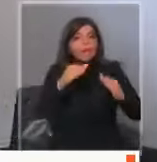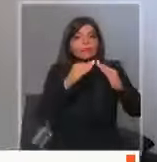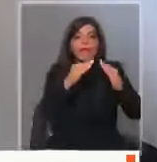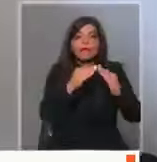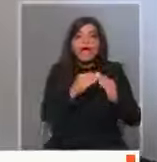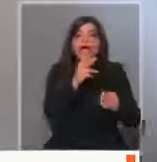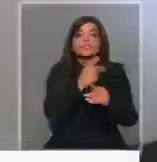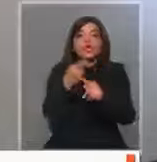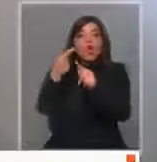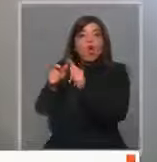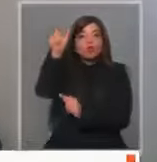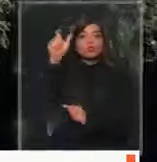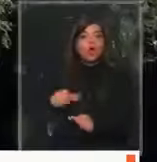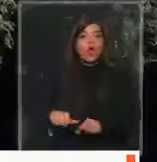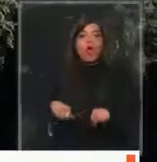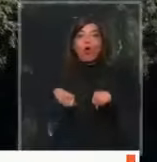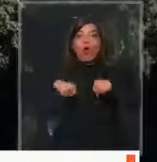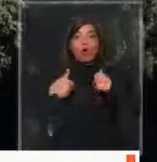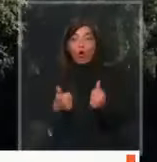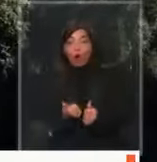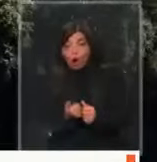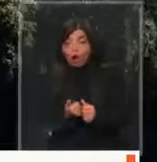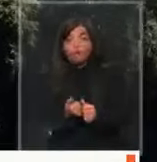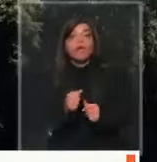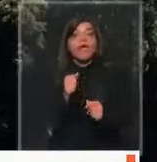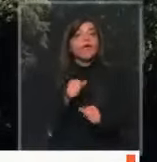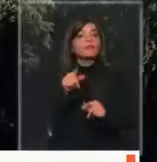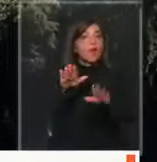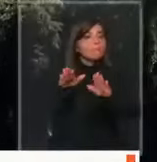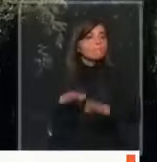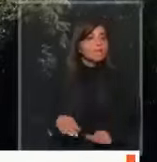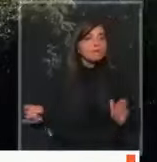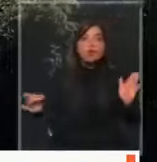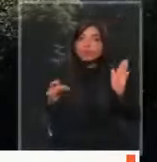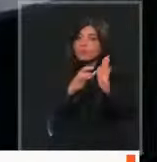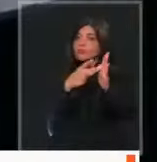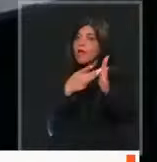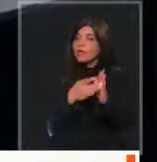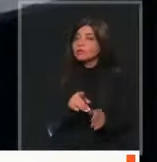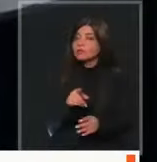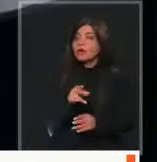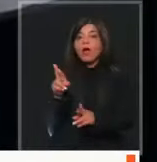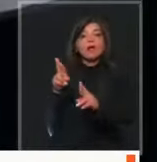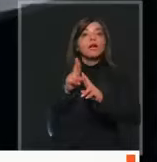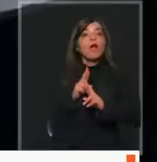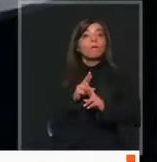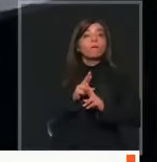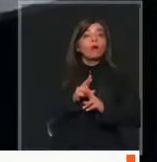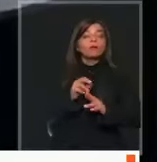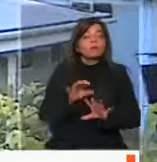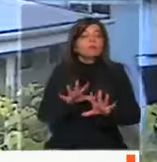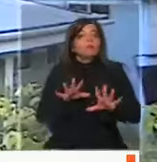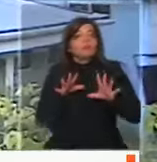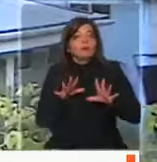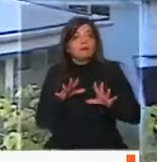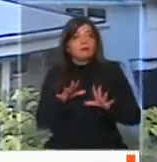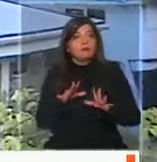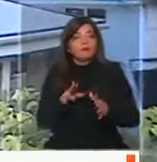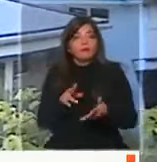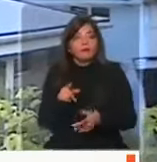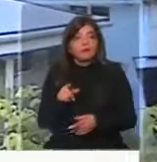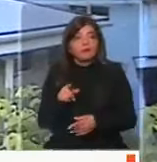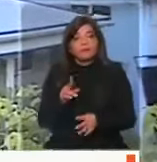habría otro joven infractor de ley que estaría cometiendo estos mismos delitos. Su respuesta nos impacta. Ciertamente él no